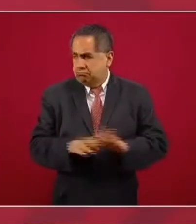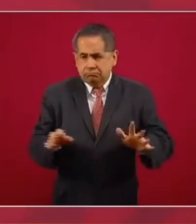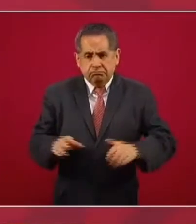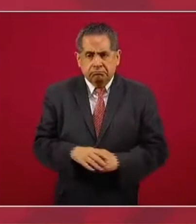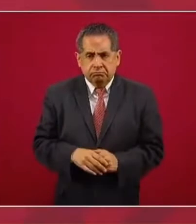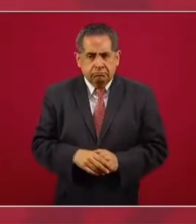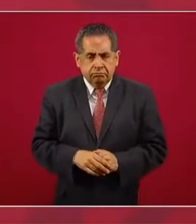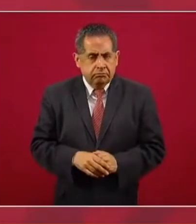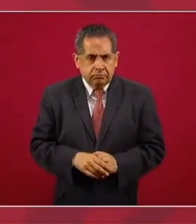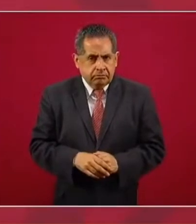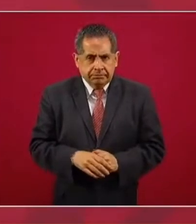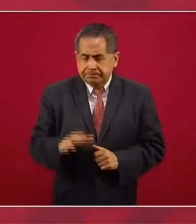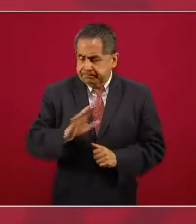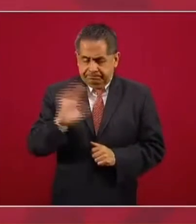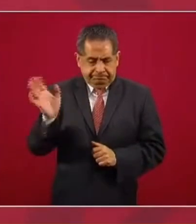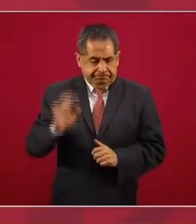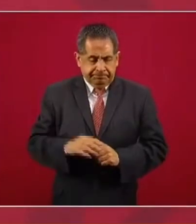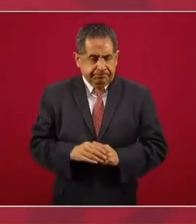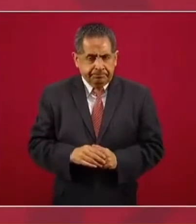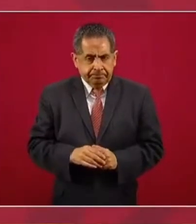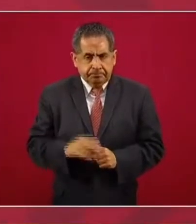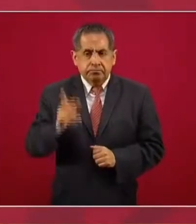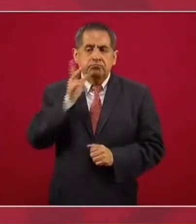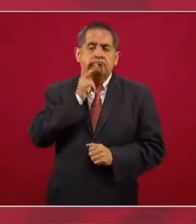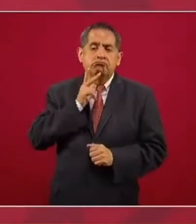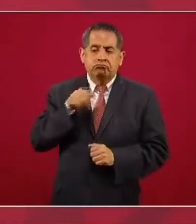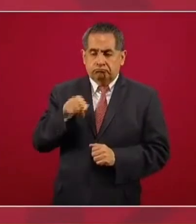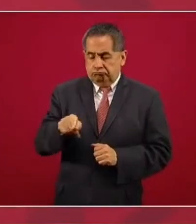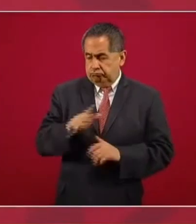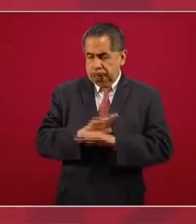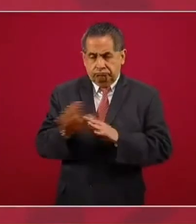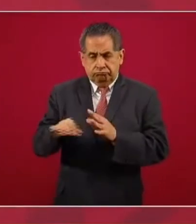Entonces, ya Pemex está